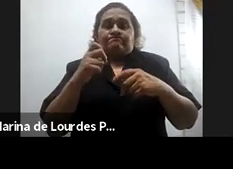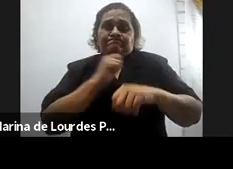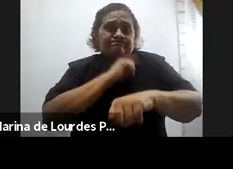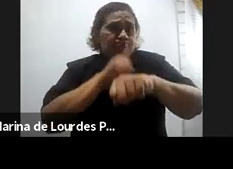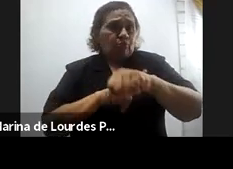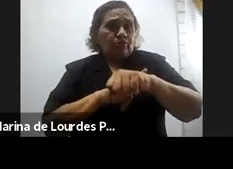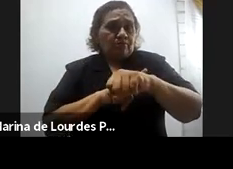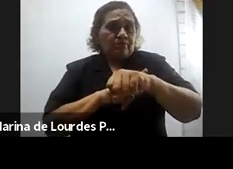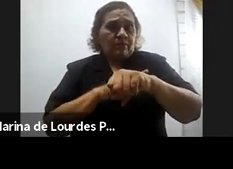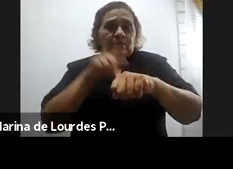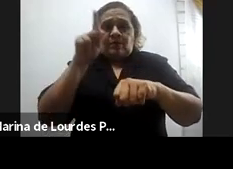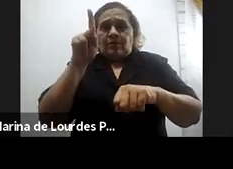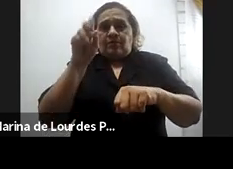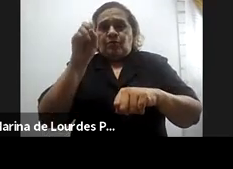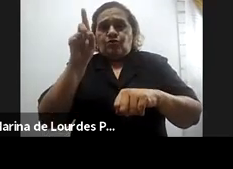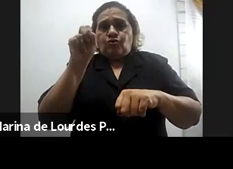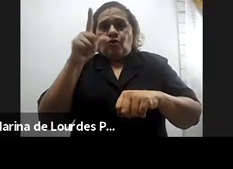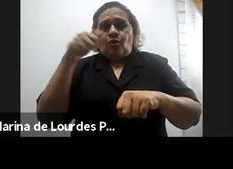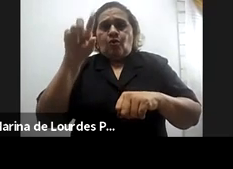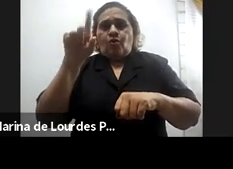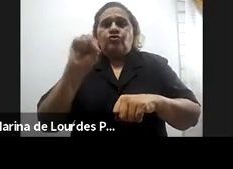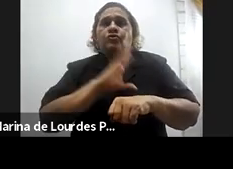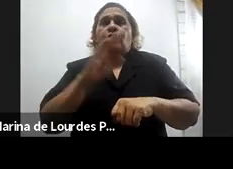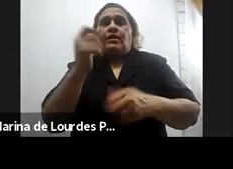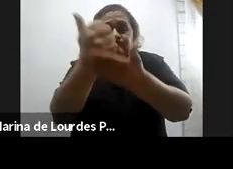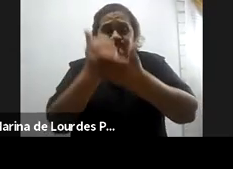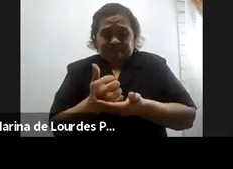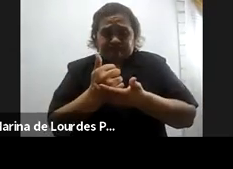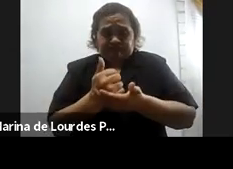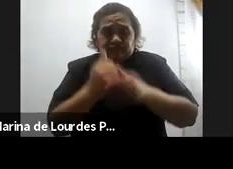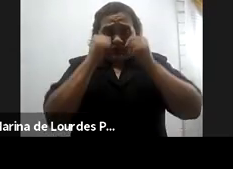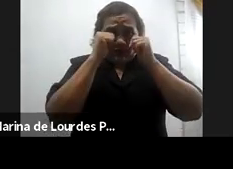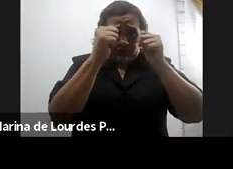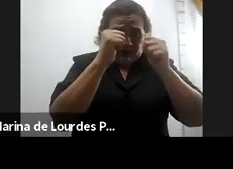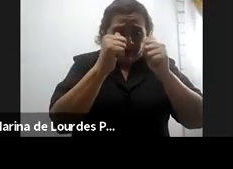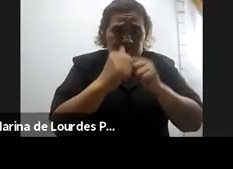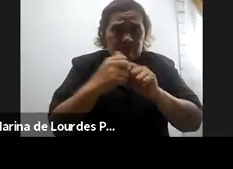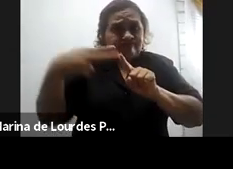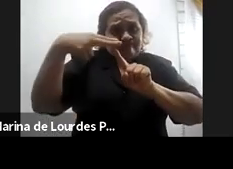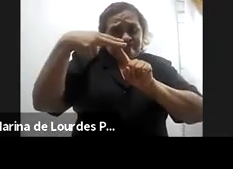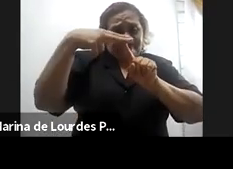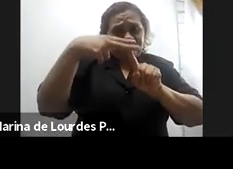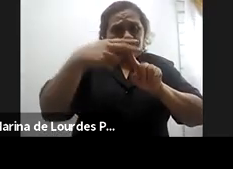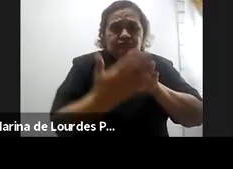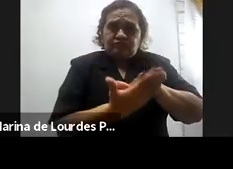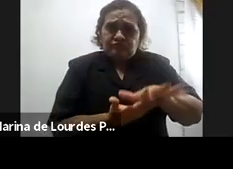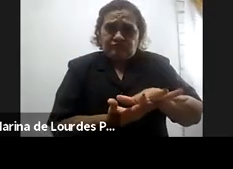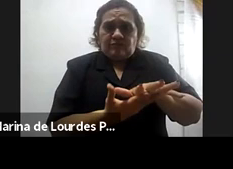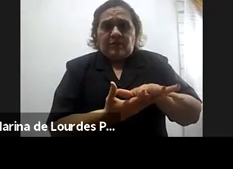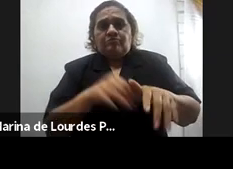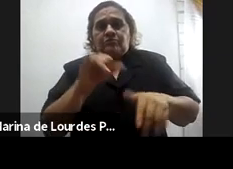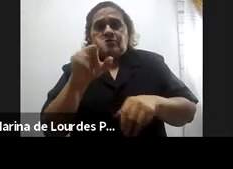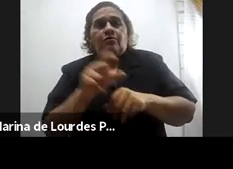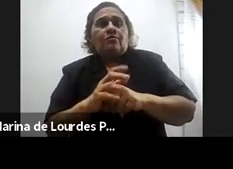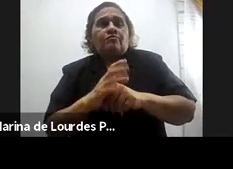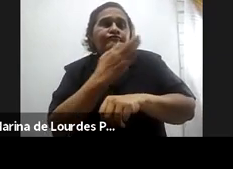están recomendados y que nos pueden ayudar para hacer esta atención y este corte de los pies. Y si no es posible, pues un familiar nos